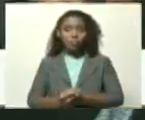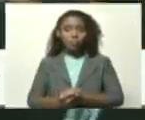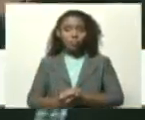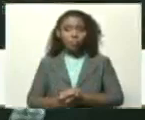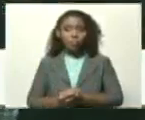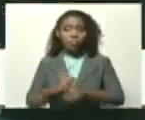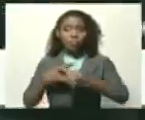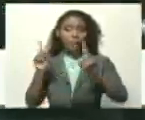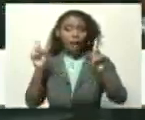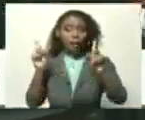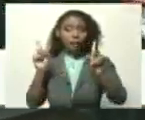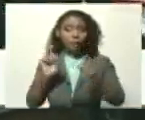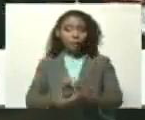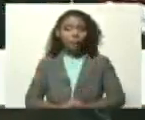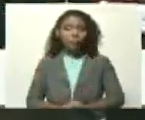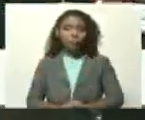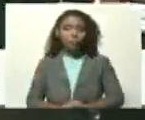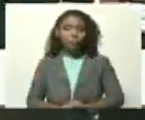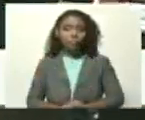Pero